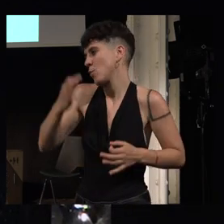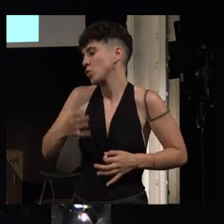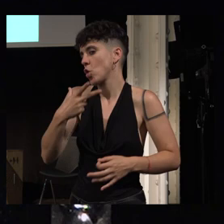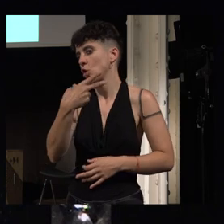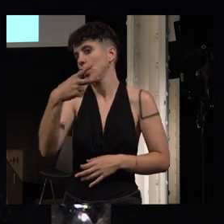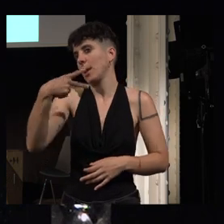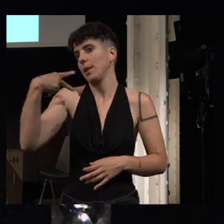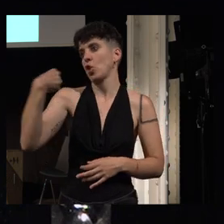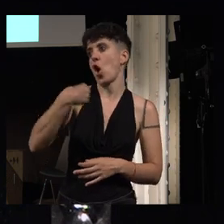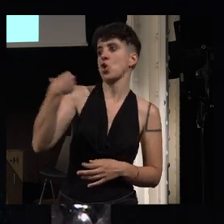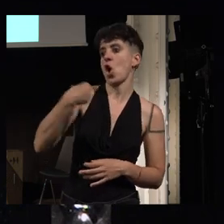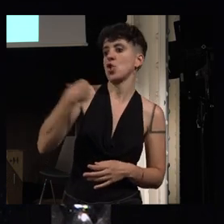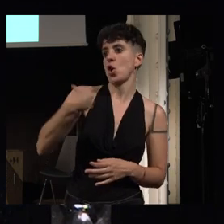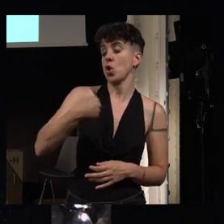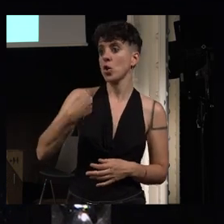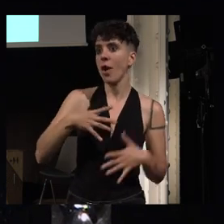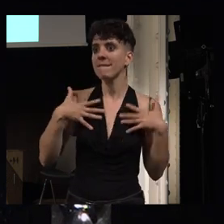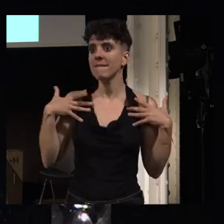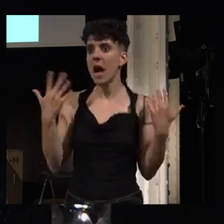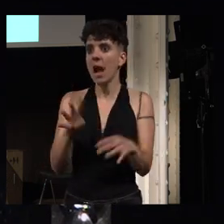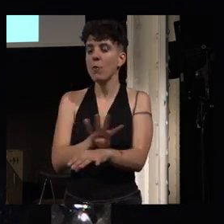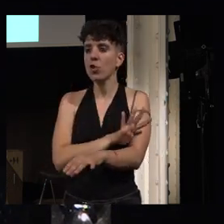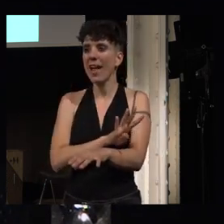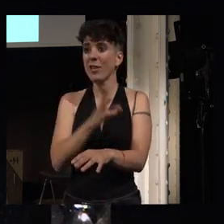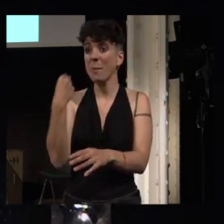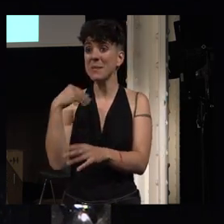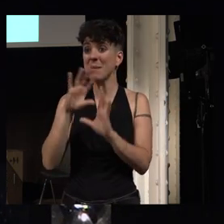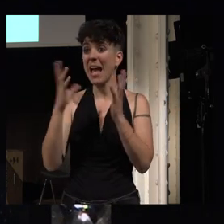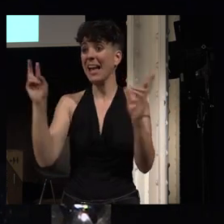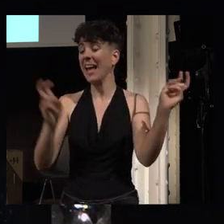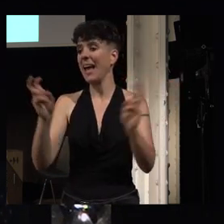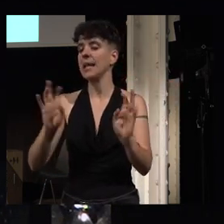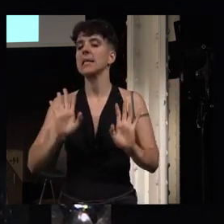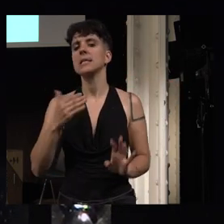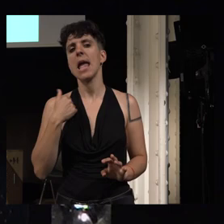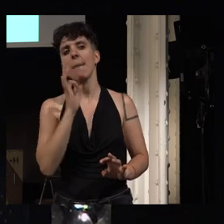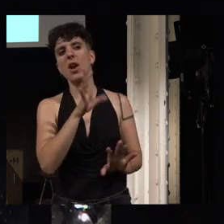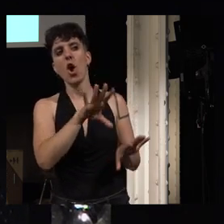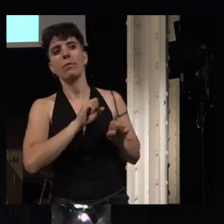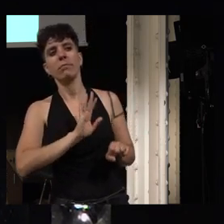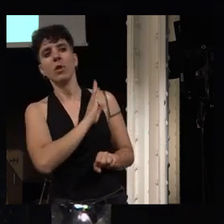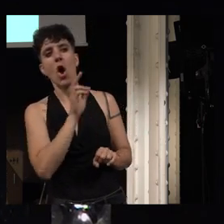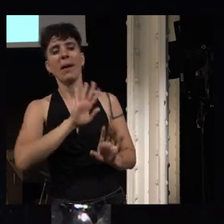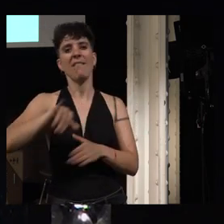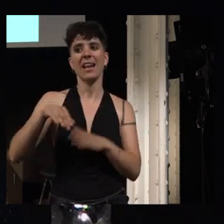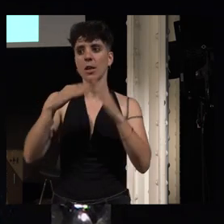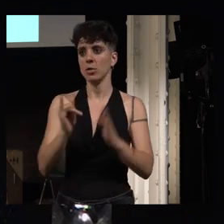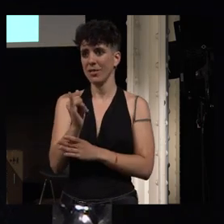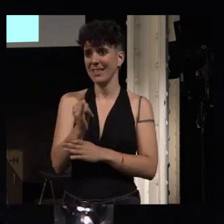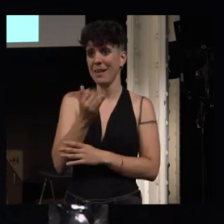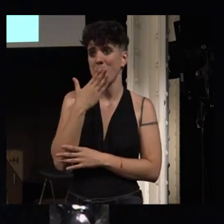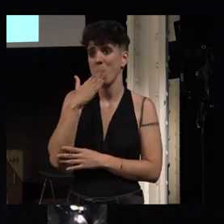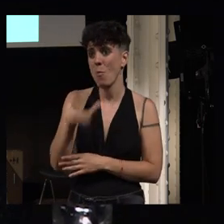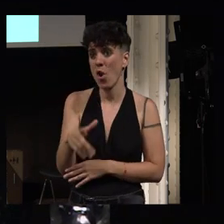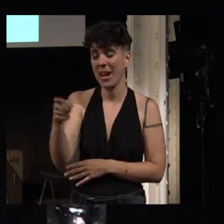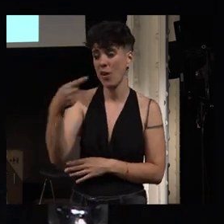muy emocionado de que toda esa gente haya venido para decirnos que ya, pero no os podéis cooptar, ya, pero al final la institución... Está guay que lo digan, y es que es por eso